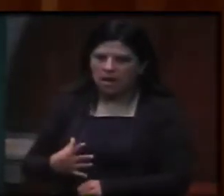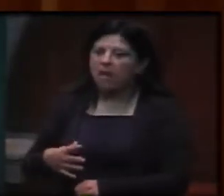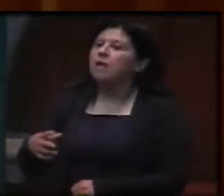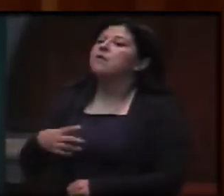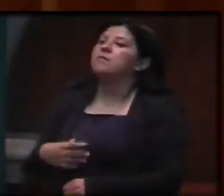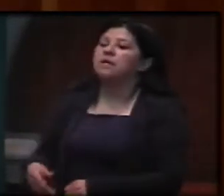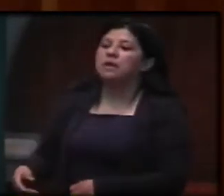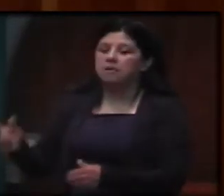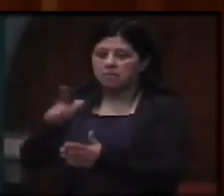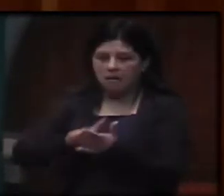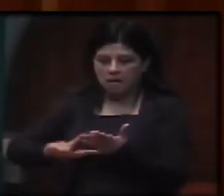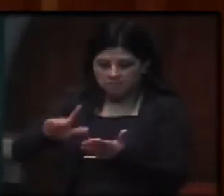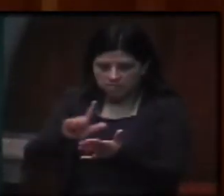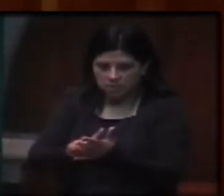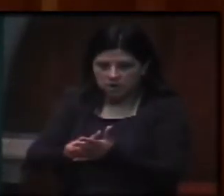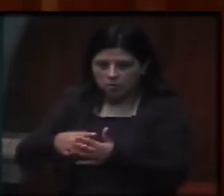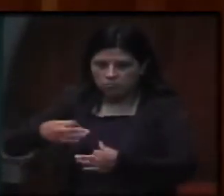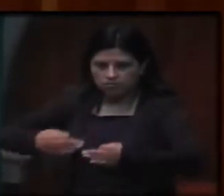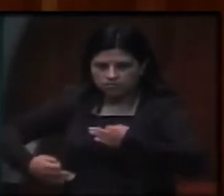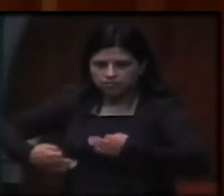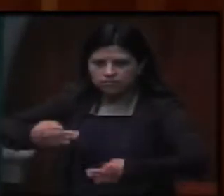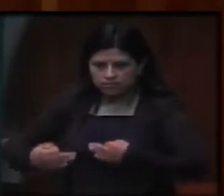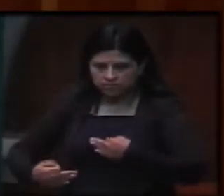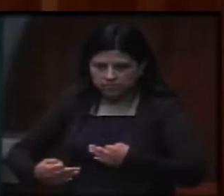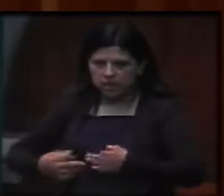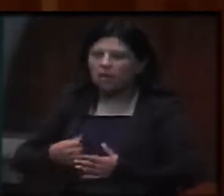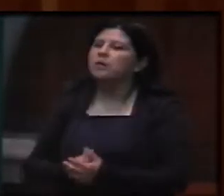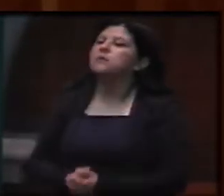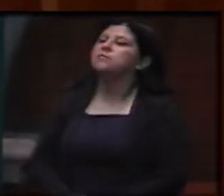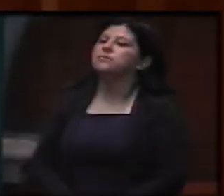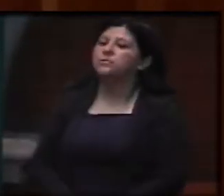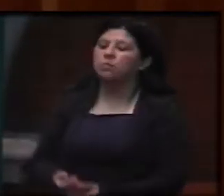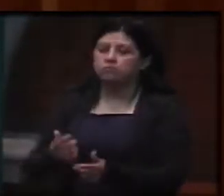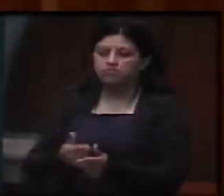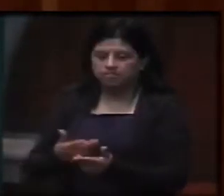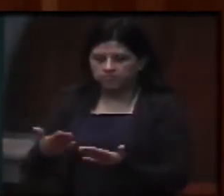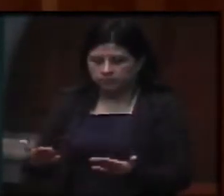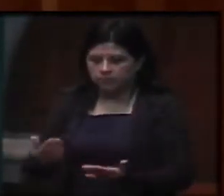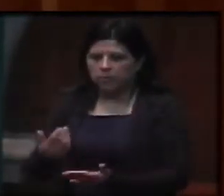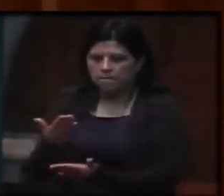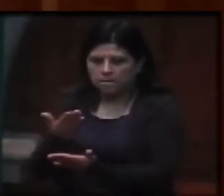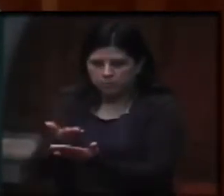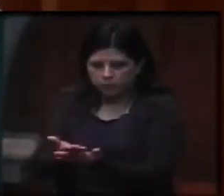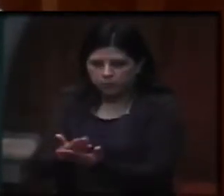de México, de conformidad con lo siguiente.